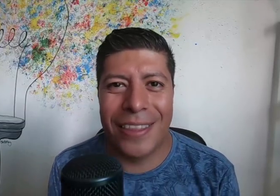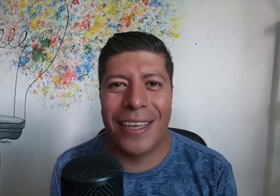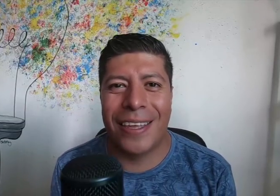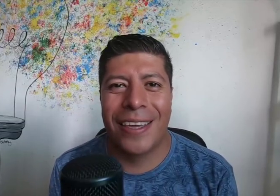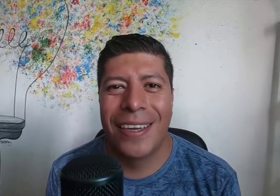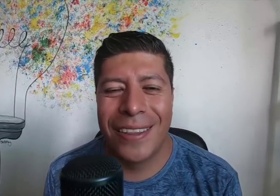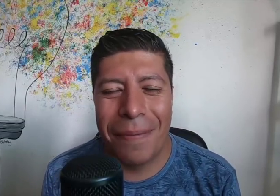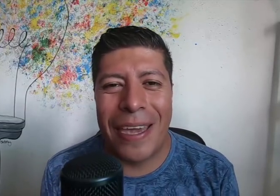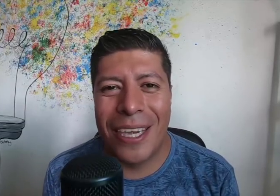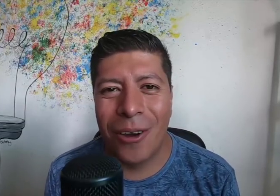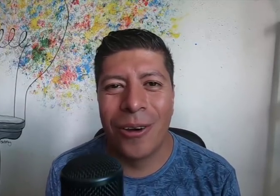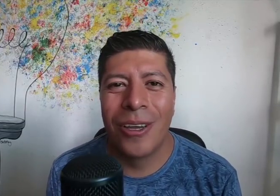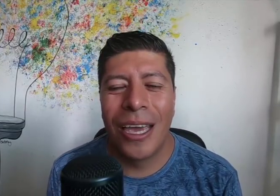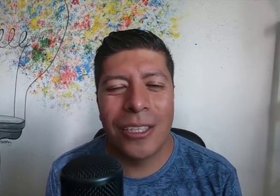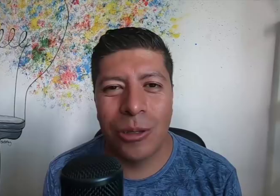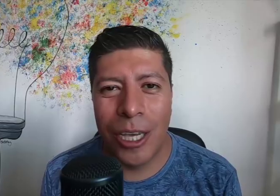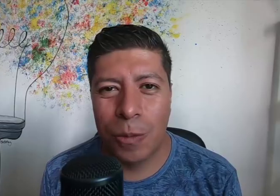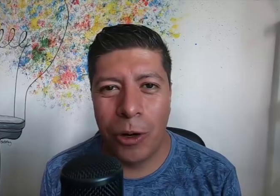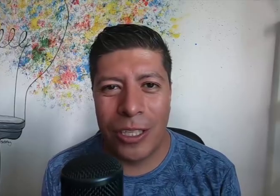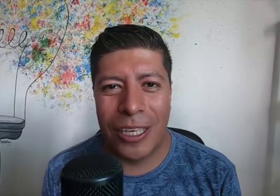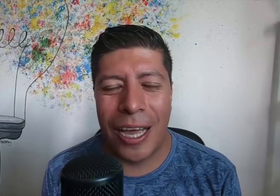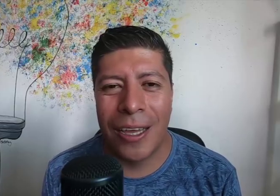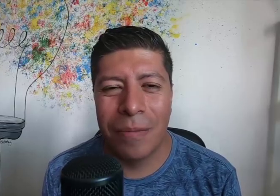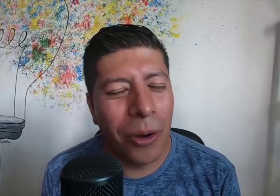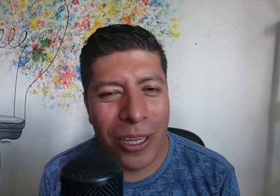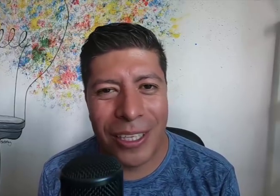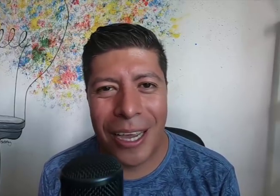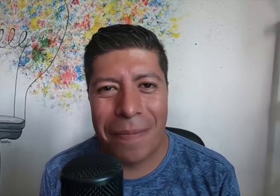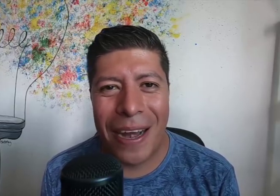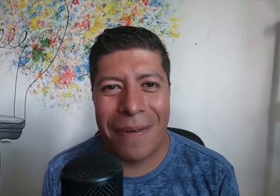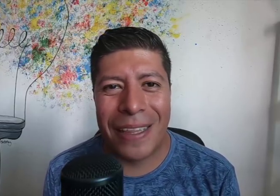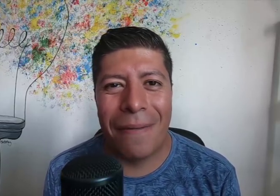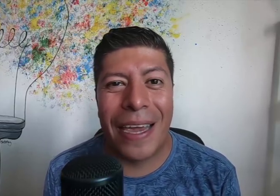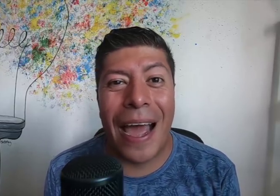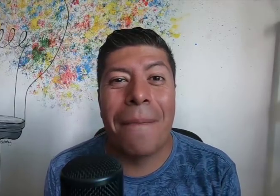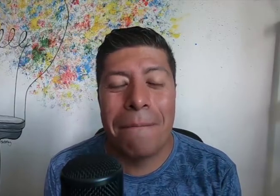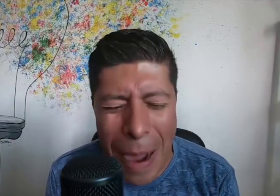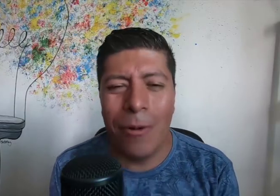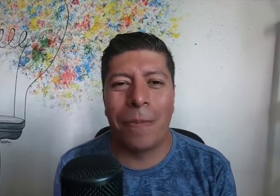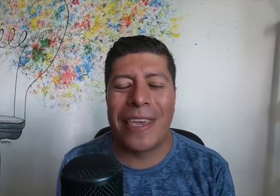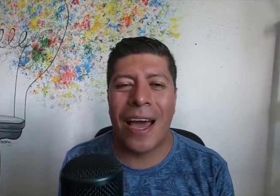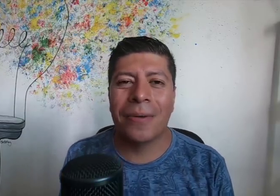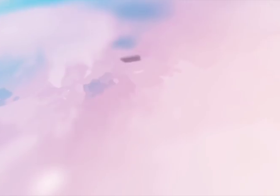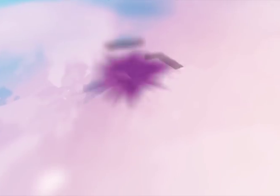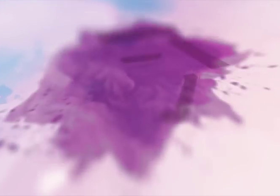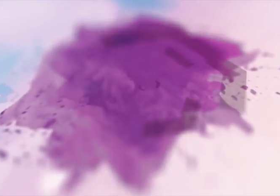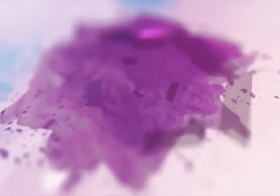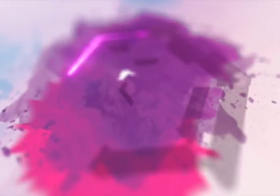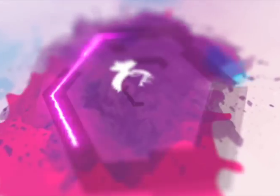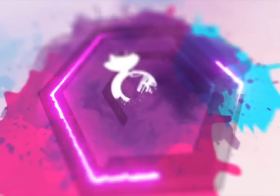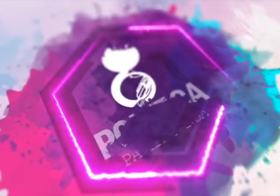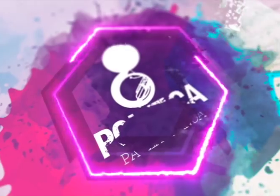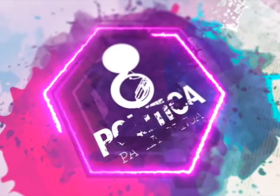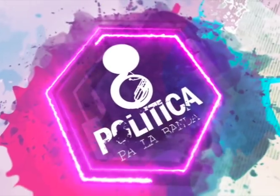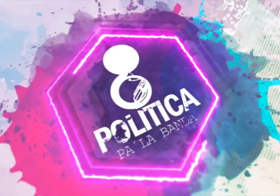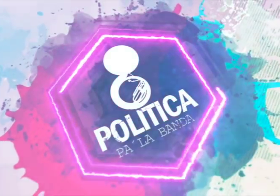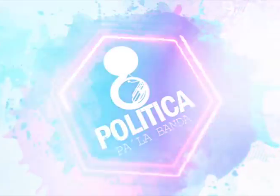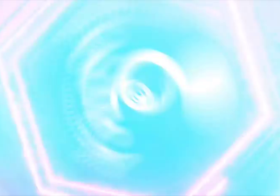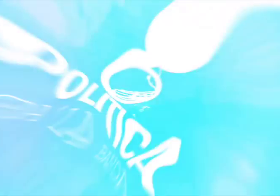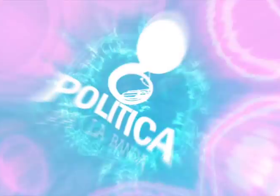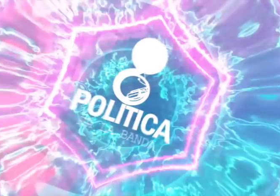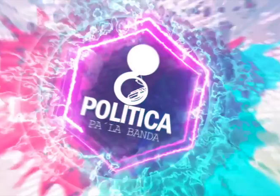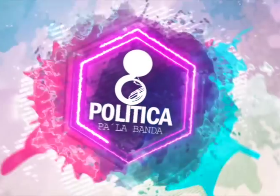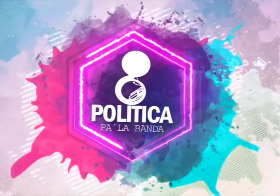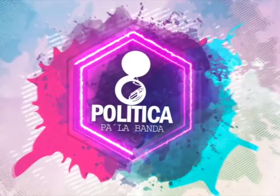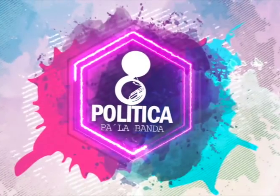más grande de México. Esto es Política, Política pa' la Banda. Venga, ¡vamos pa' allá! En Política pa' la